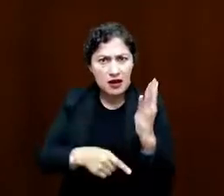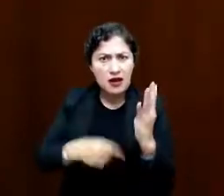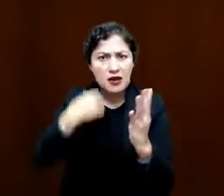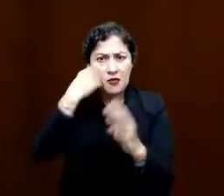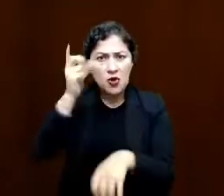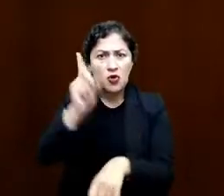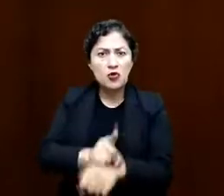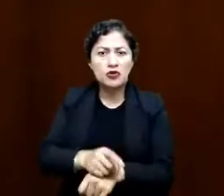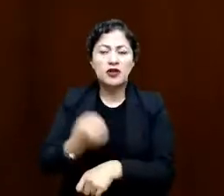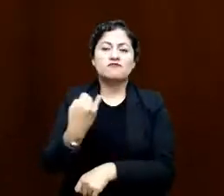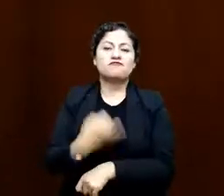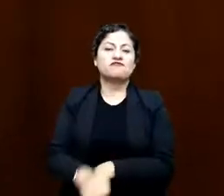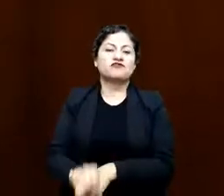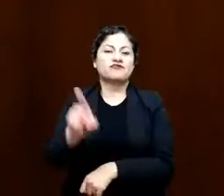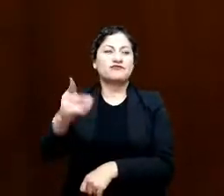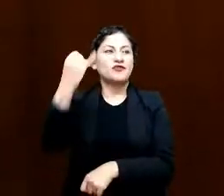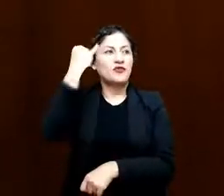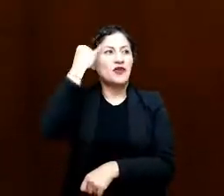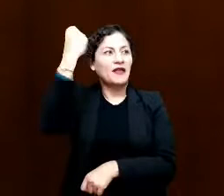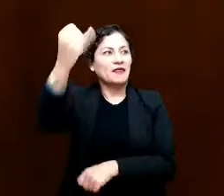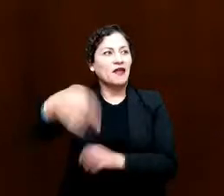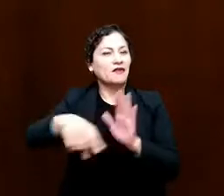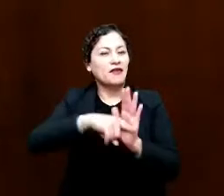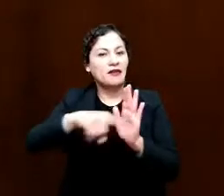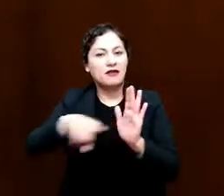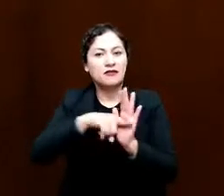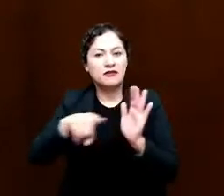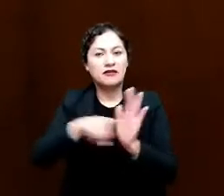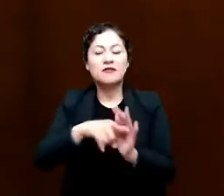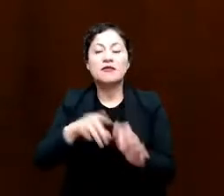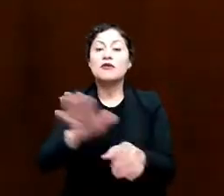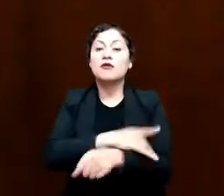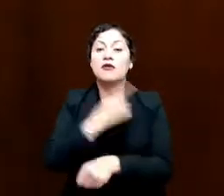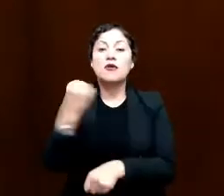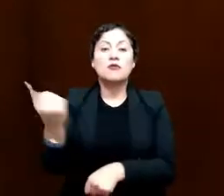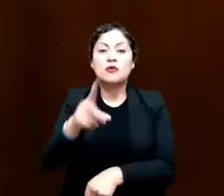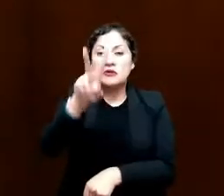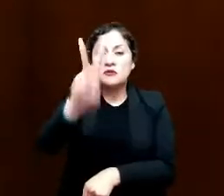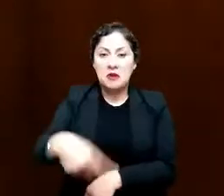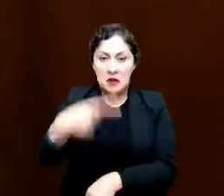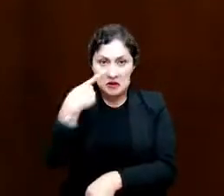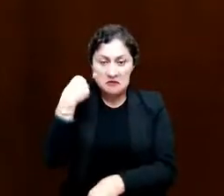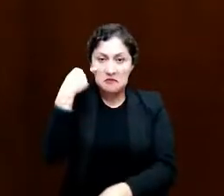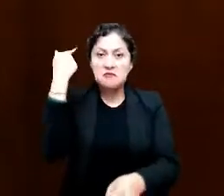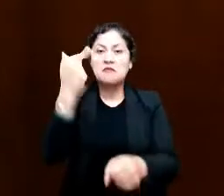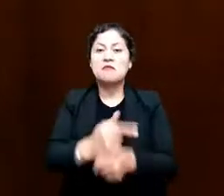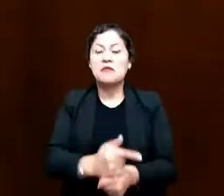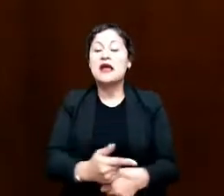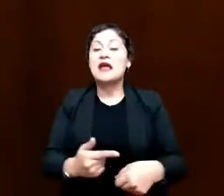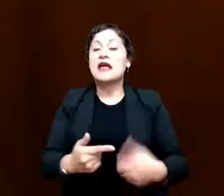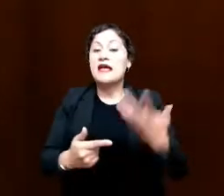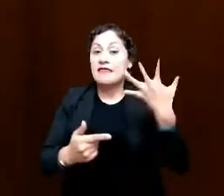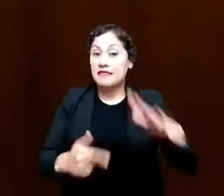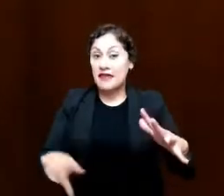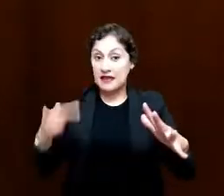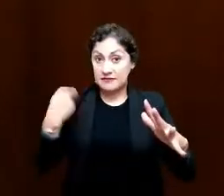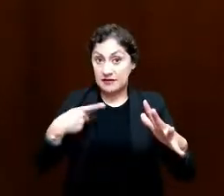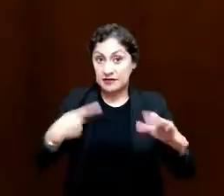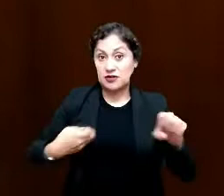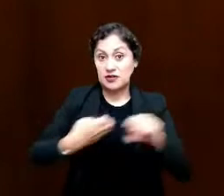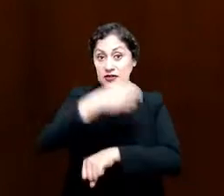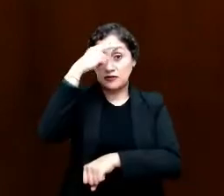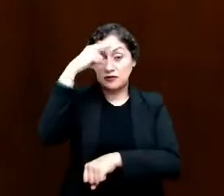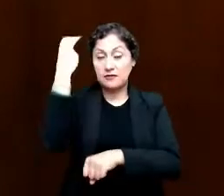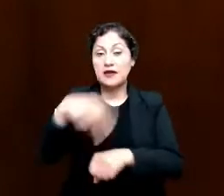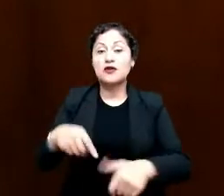vaya perversión no es casualidad que siete de cada diez ciudadanos quieran un cambio en la entidad